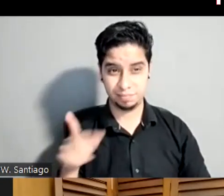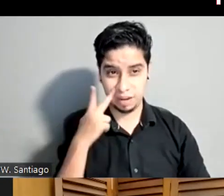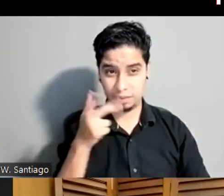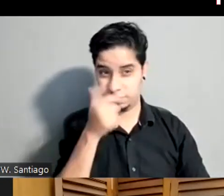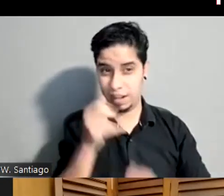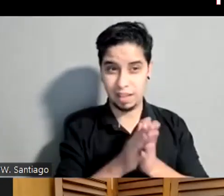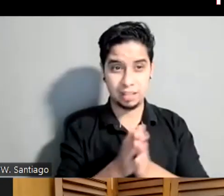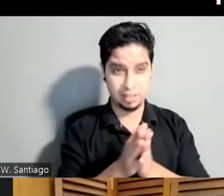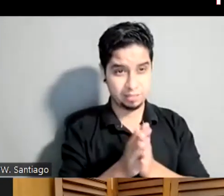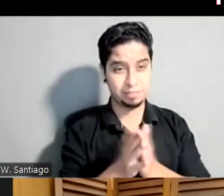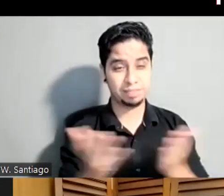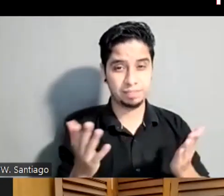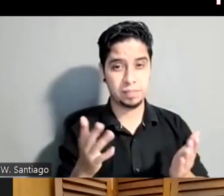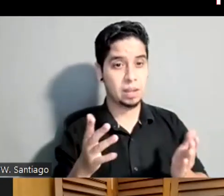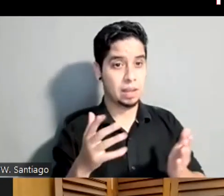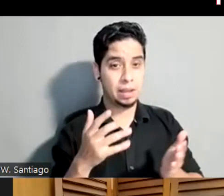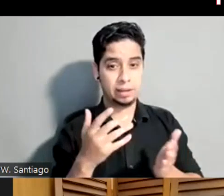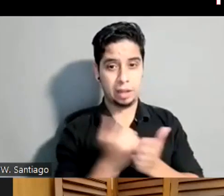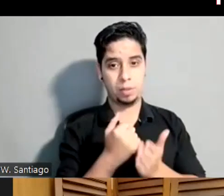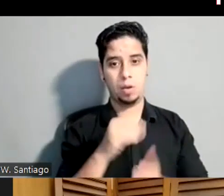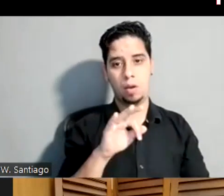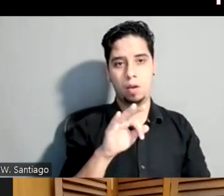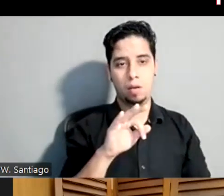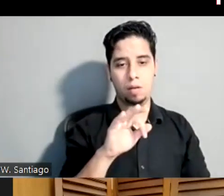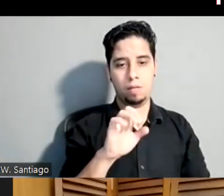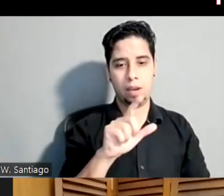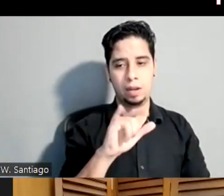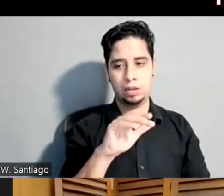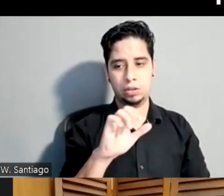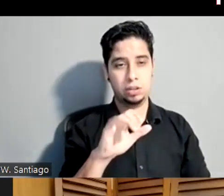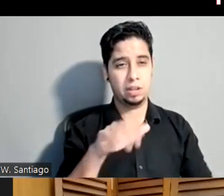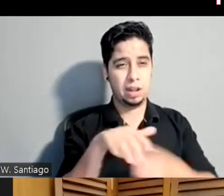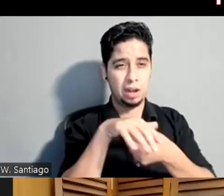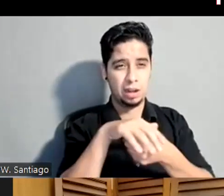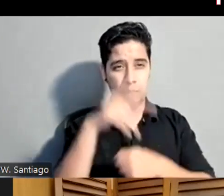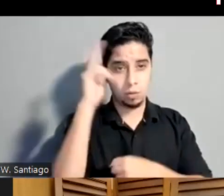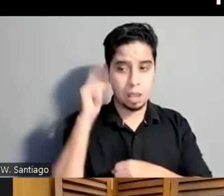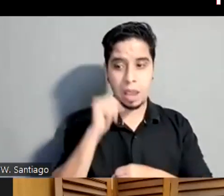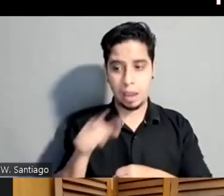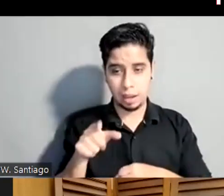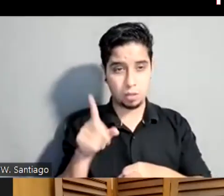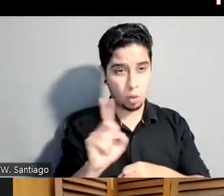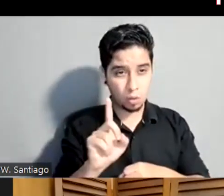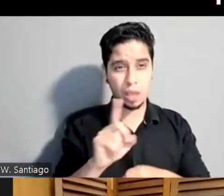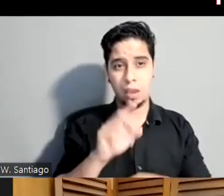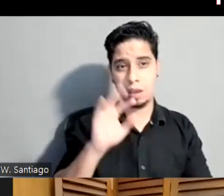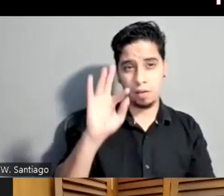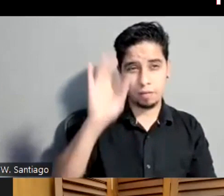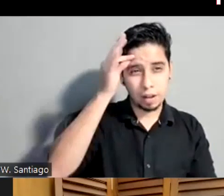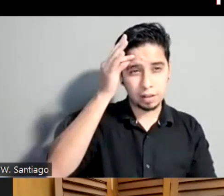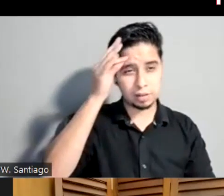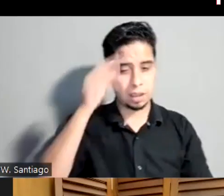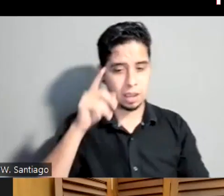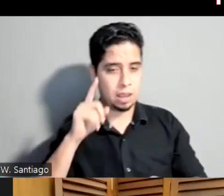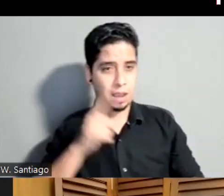entonces, rápidamente, Alice Felici, de Ponce, se destacó en Francia y España. Se conoce muy poco sobre